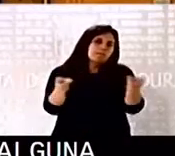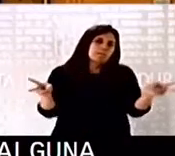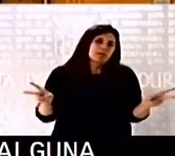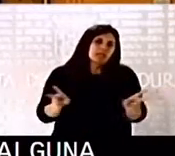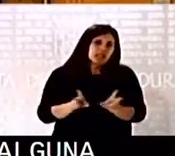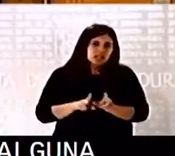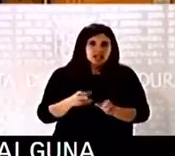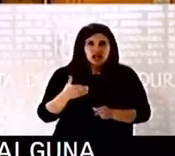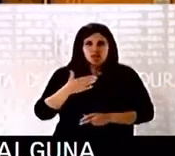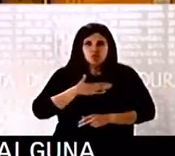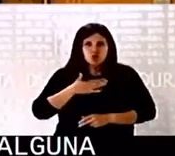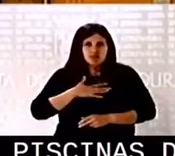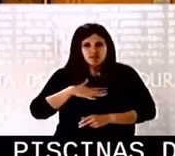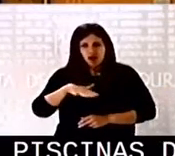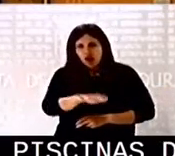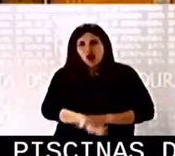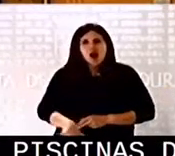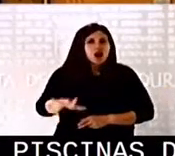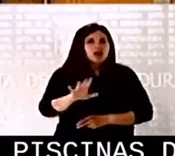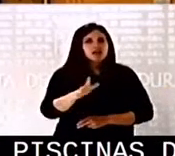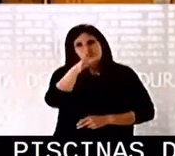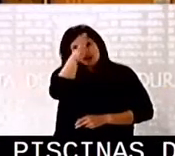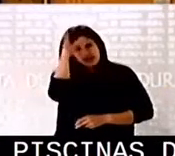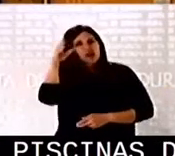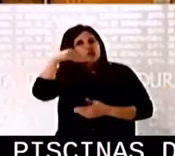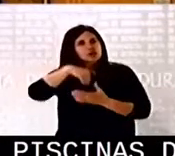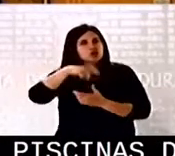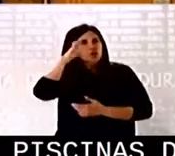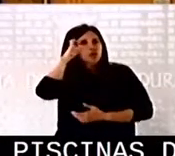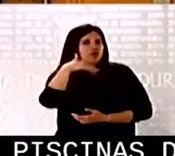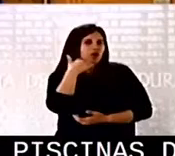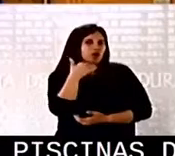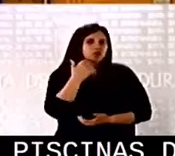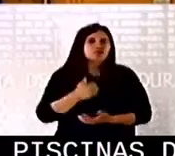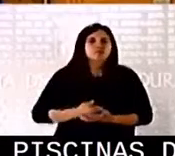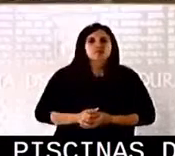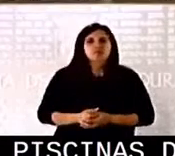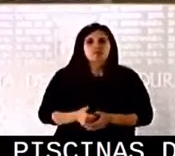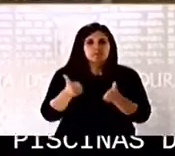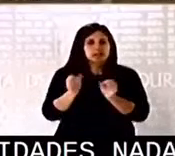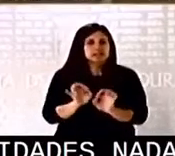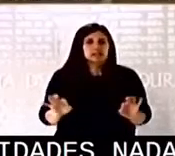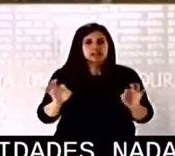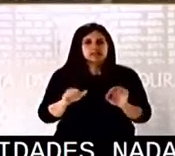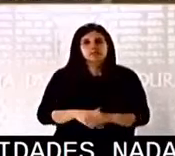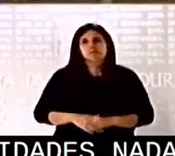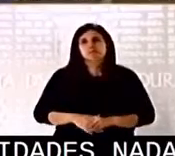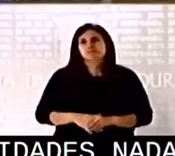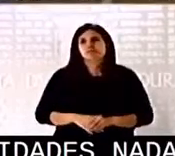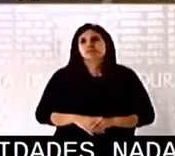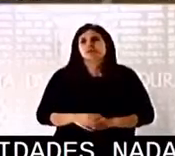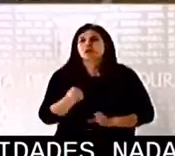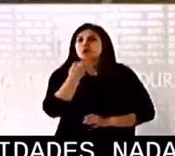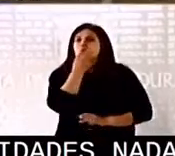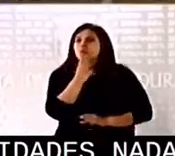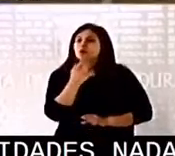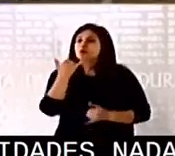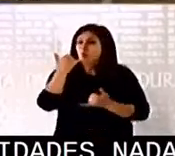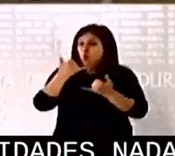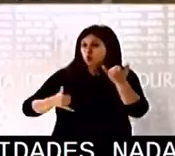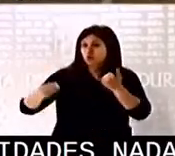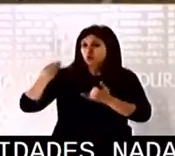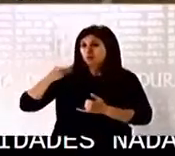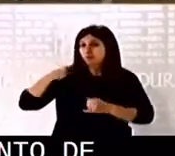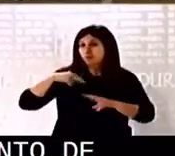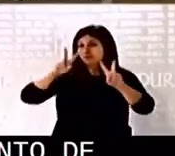las piscinas de verano en los distintos pueblos y comunidades? Nada más. Sí. Bueno, con respecto a este último punto de